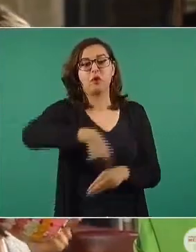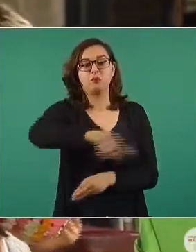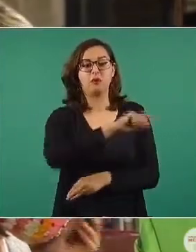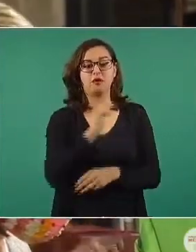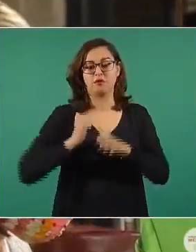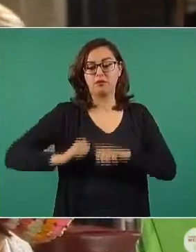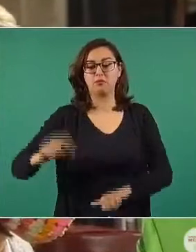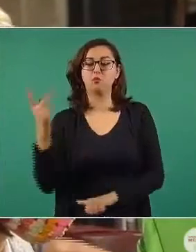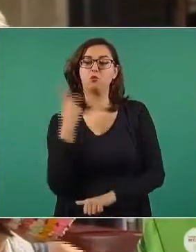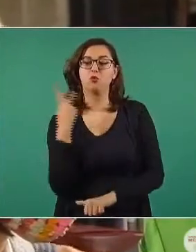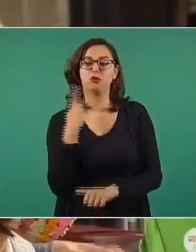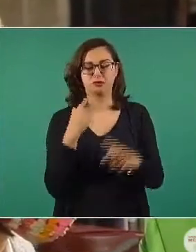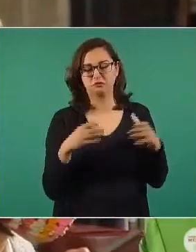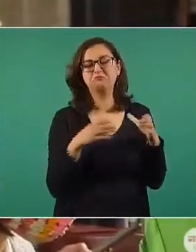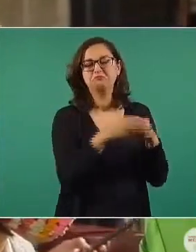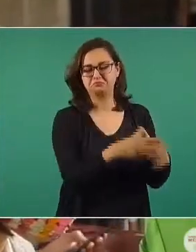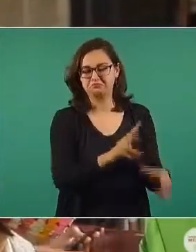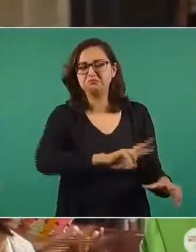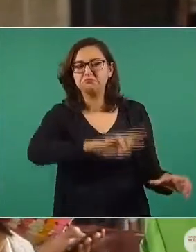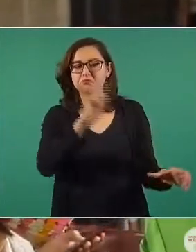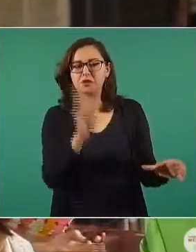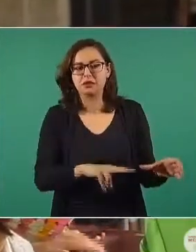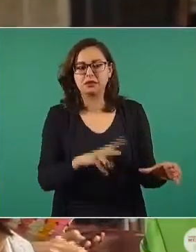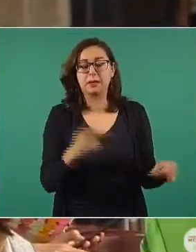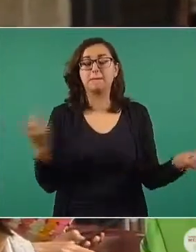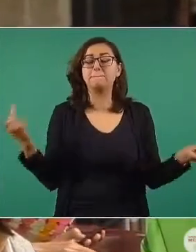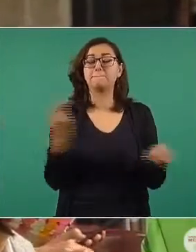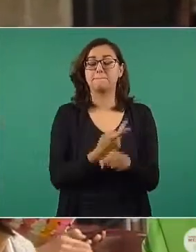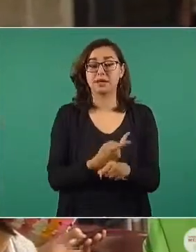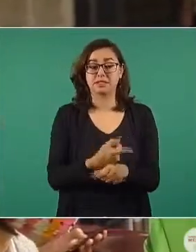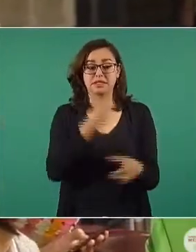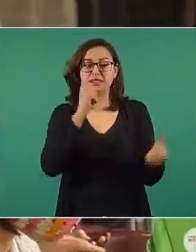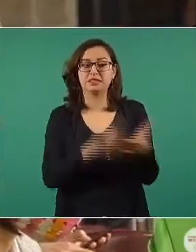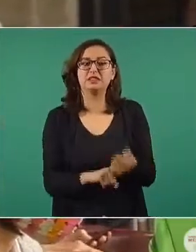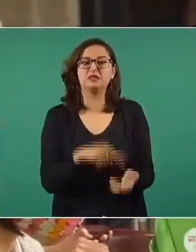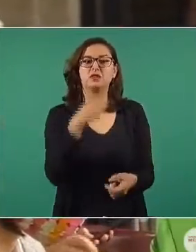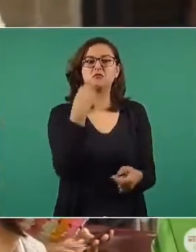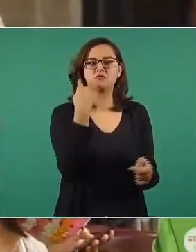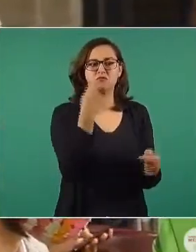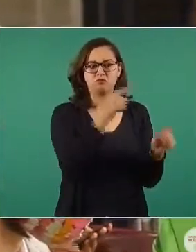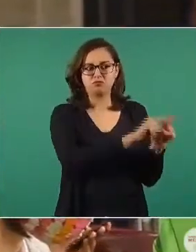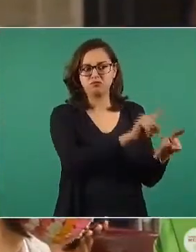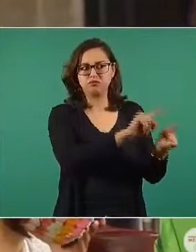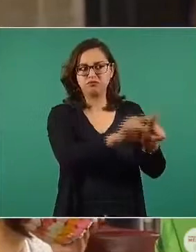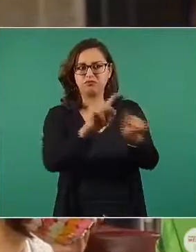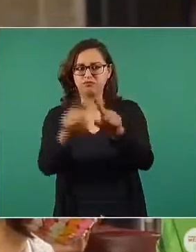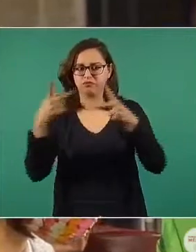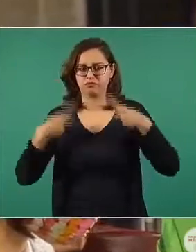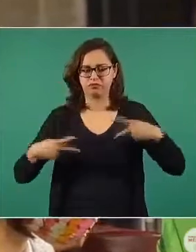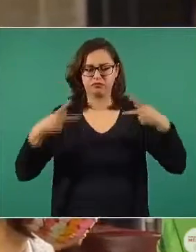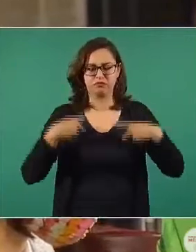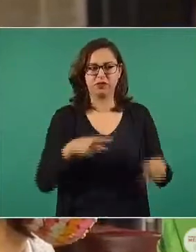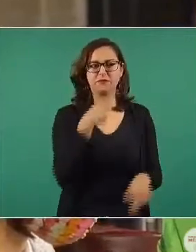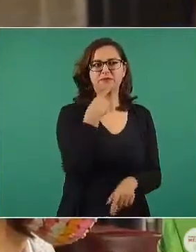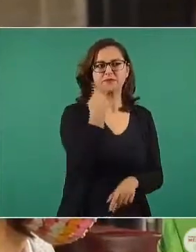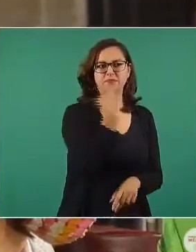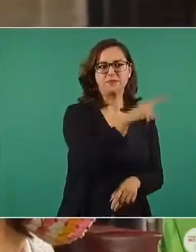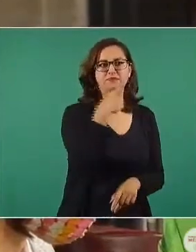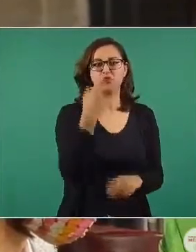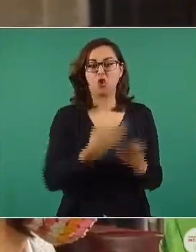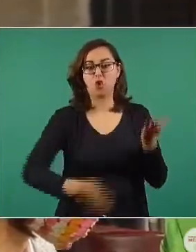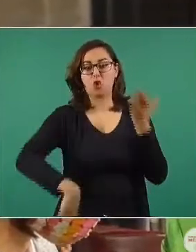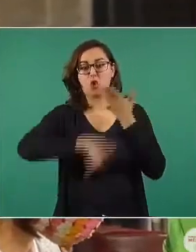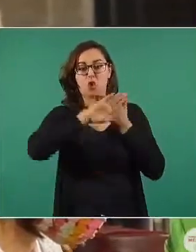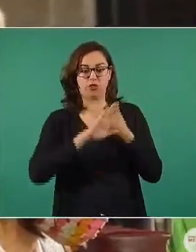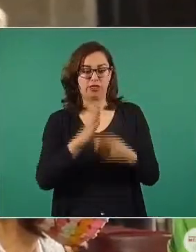usted públicamente a todas las personas que resulten involucradas en las ilegalidades que se han realizado en mi juicio y que forman parte de